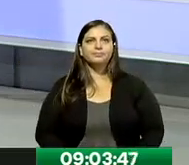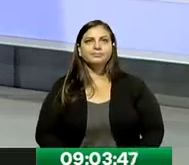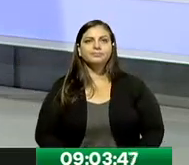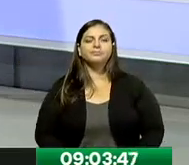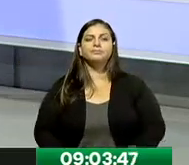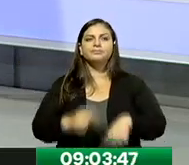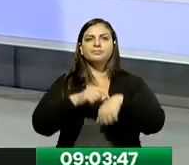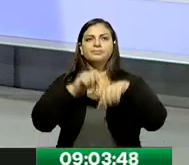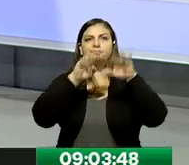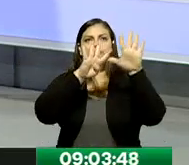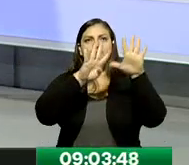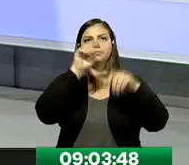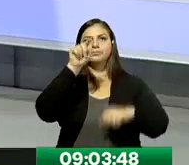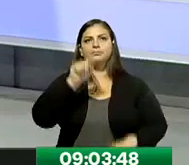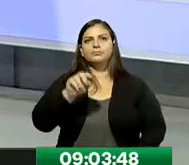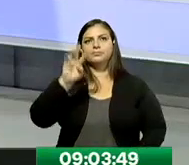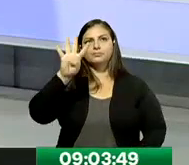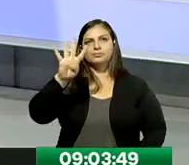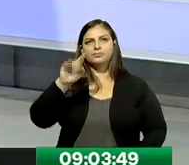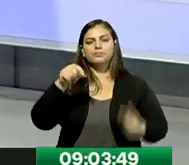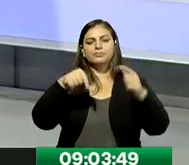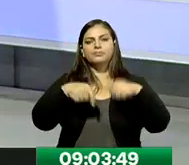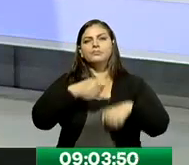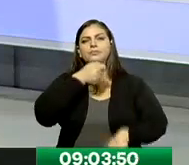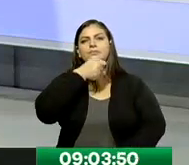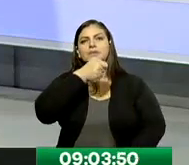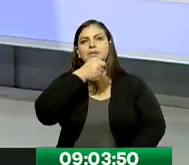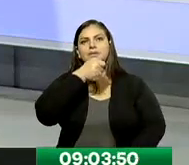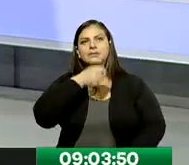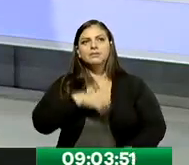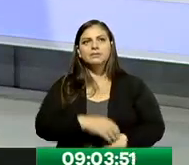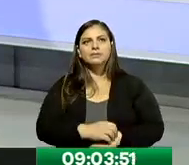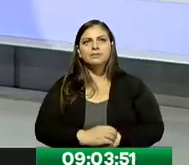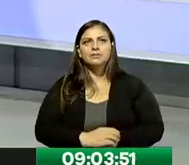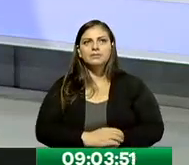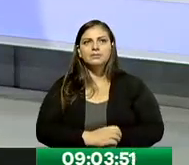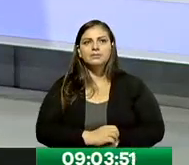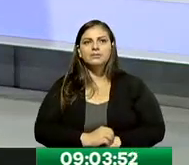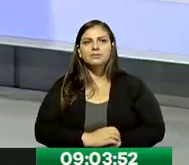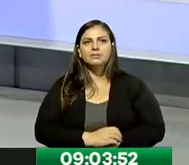9:04 de la mañana, aquí Billy, informando desde este punto.